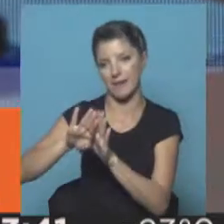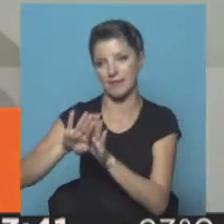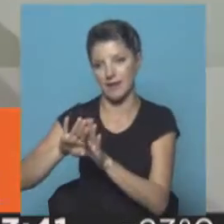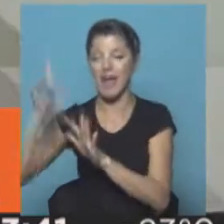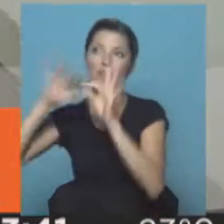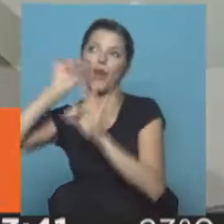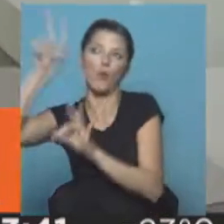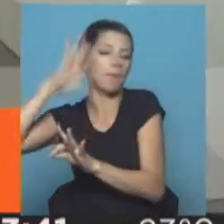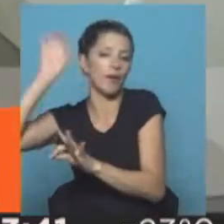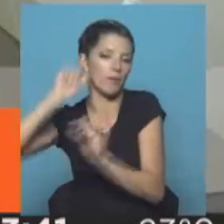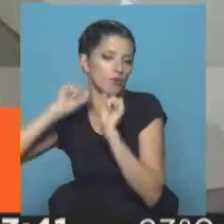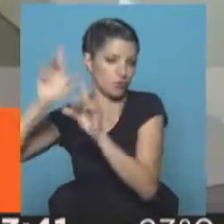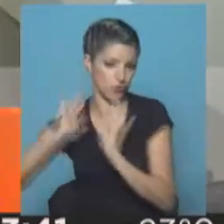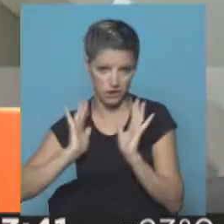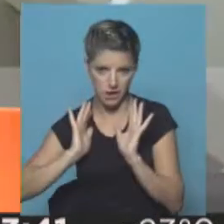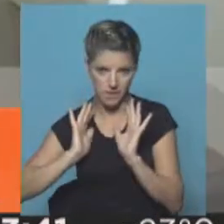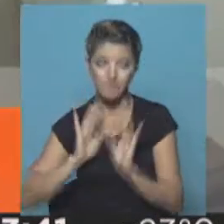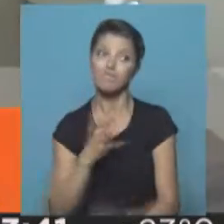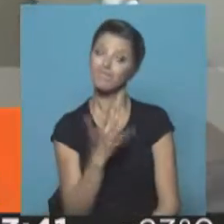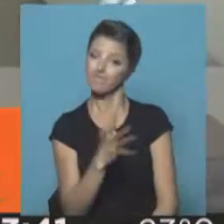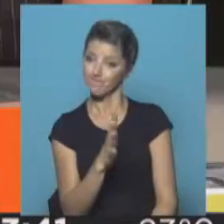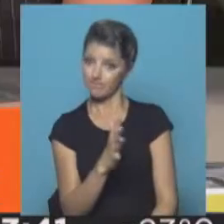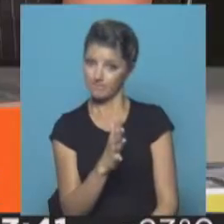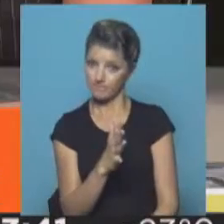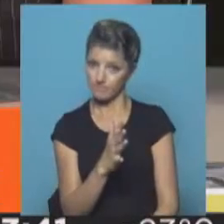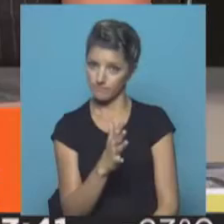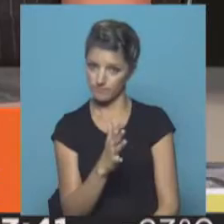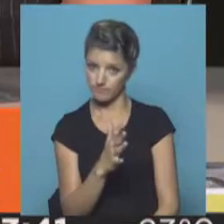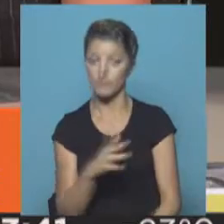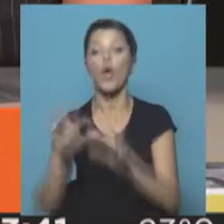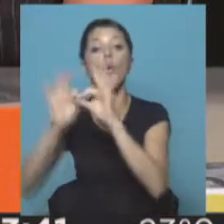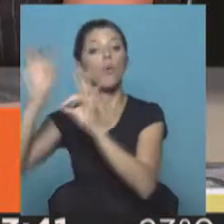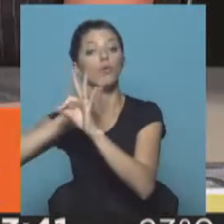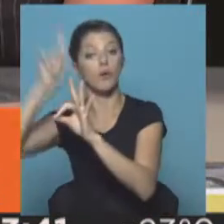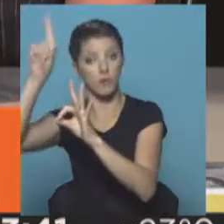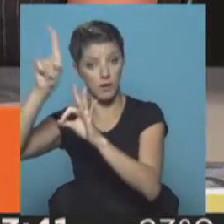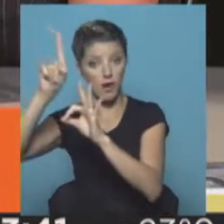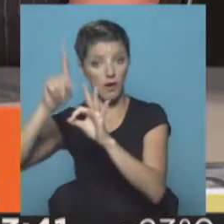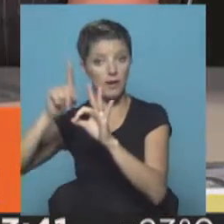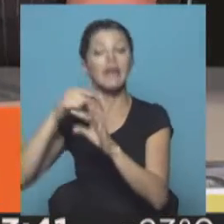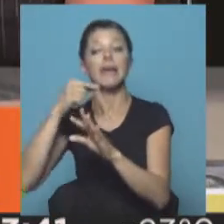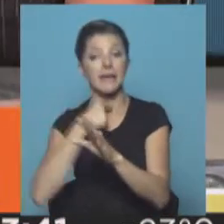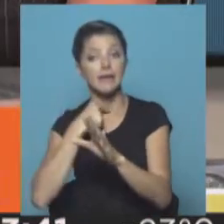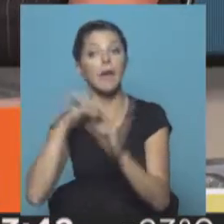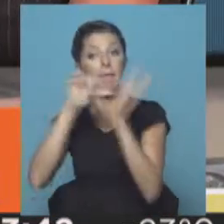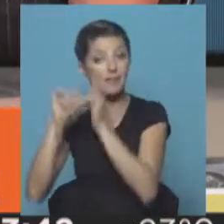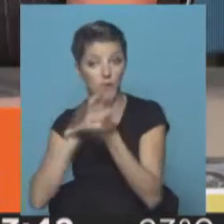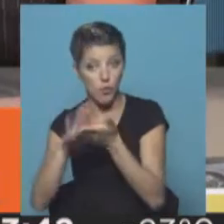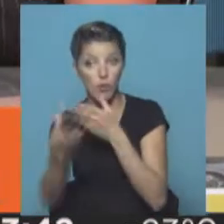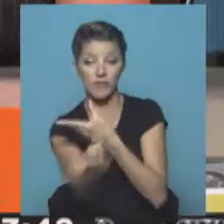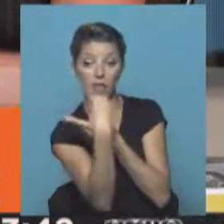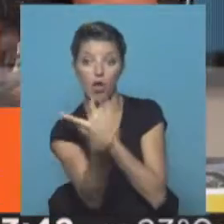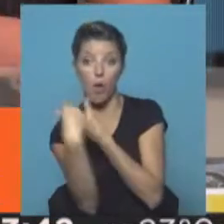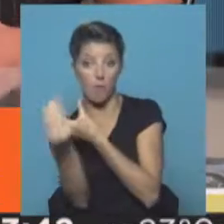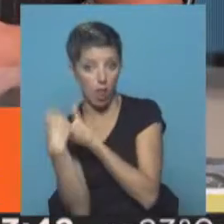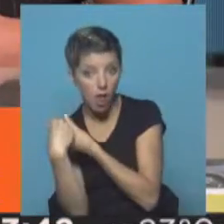los europeos, digamos. ¿No? Más o menos. Eso, cuando la Unión Europea estaba en proceso de incorporar nuevos miembros, esos nuevos miembros